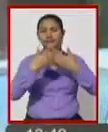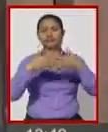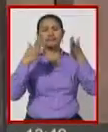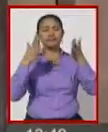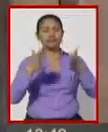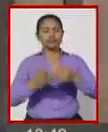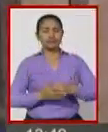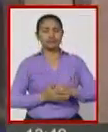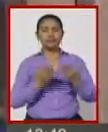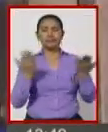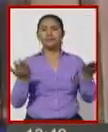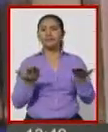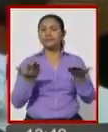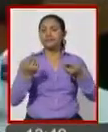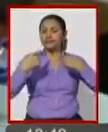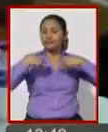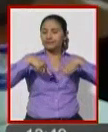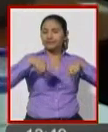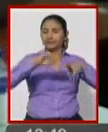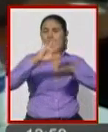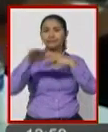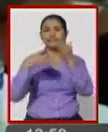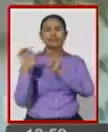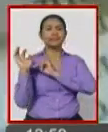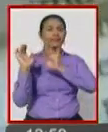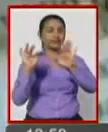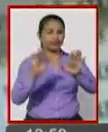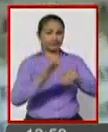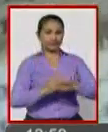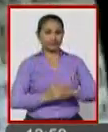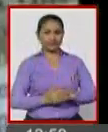empresarios, donde iban todos